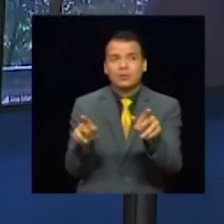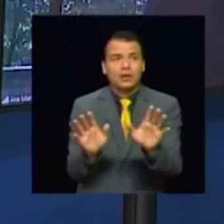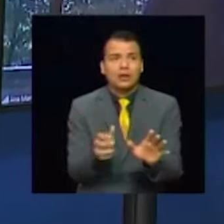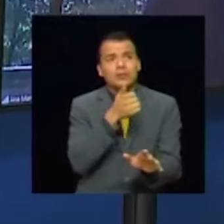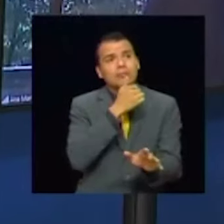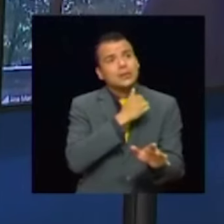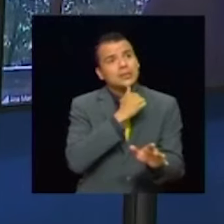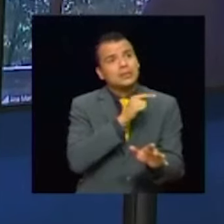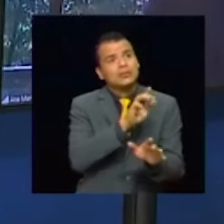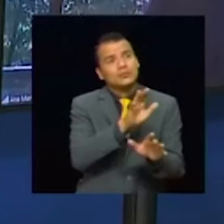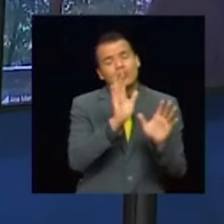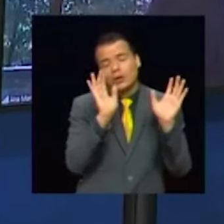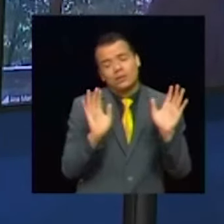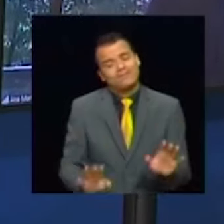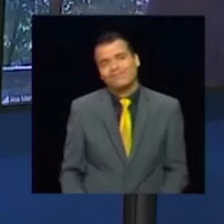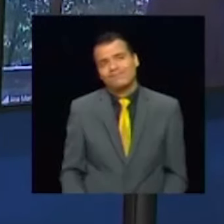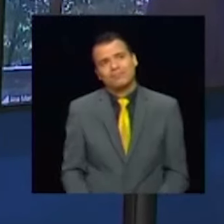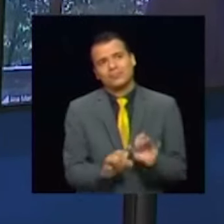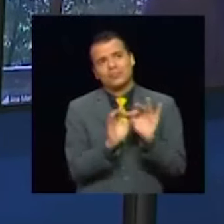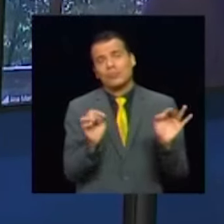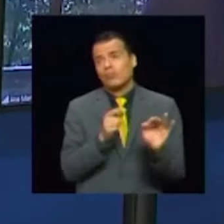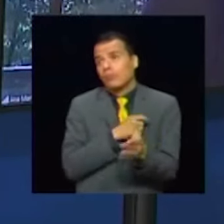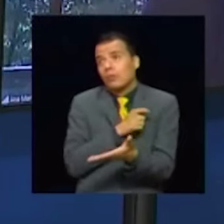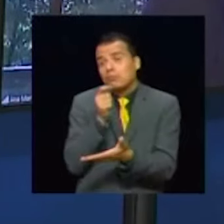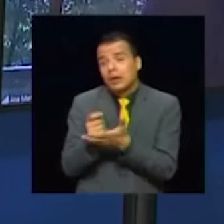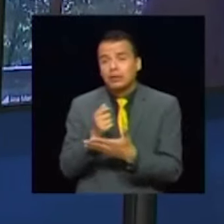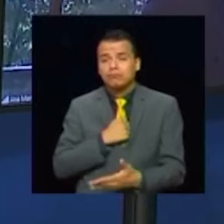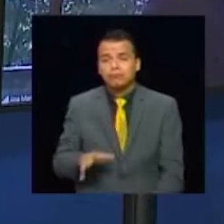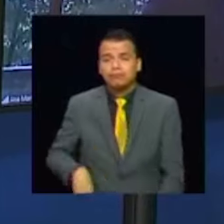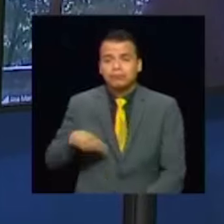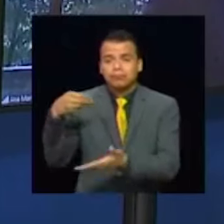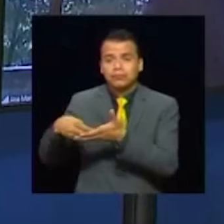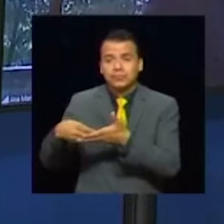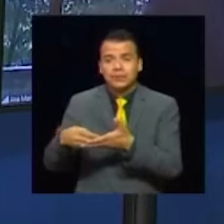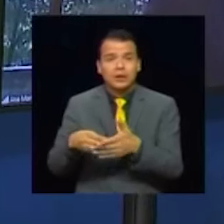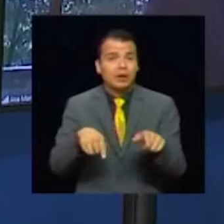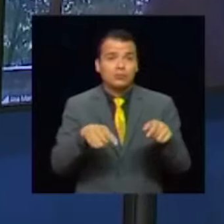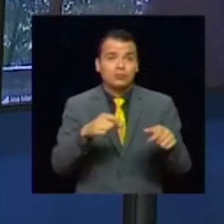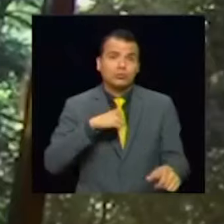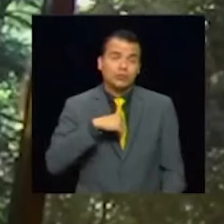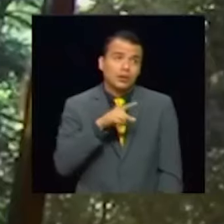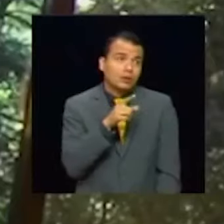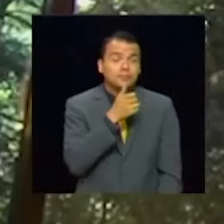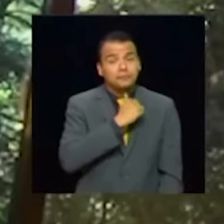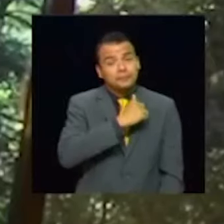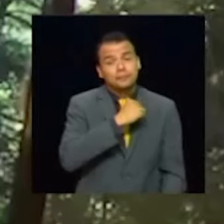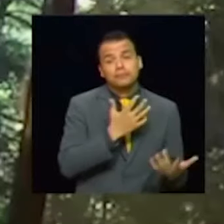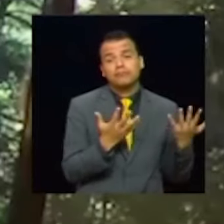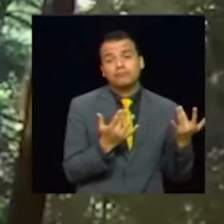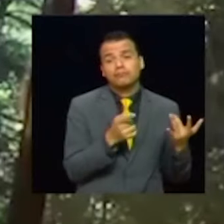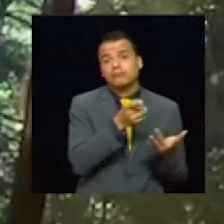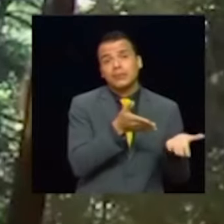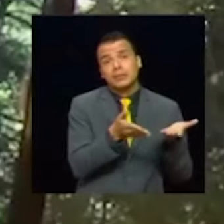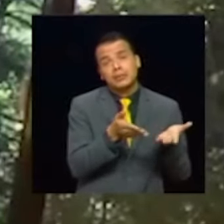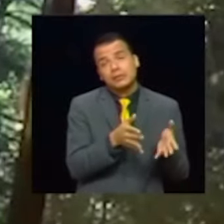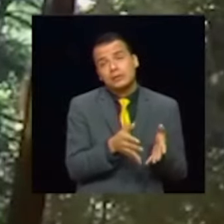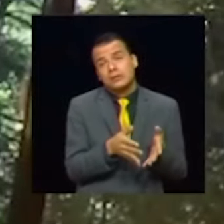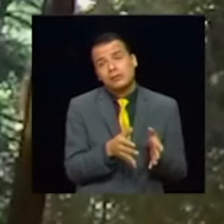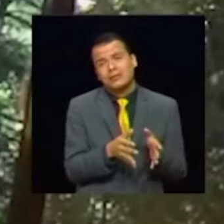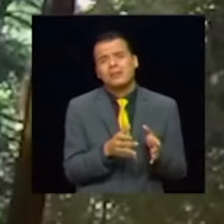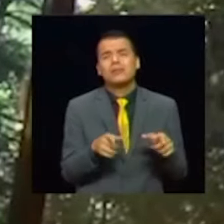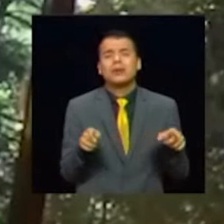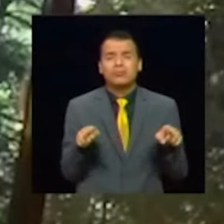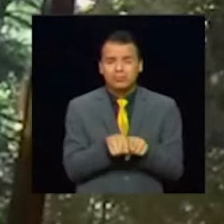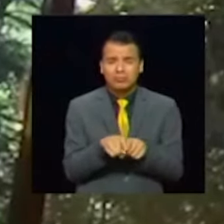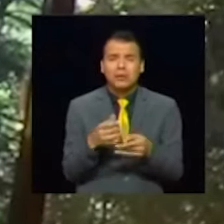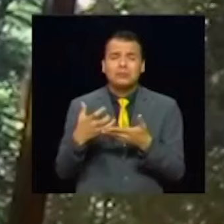la que pueda paga, y la que no pueda, pues, le toca atenerse al servicio que haya. Esa es una historia que ya